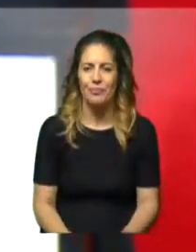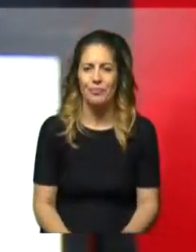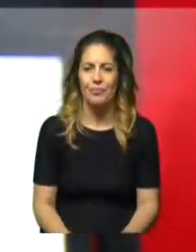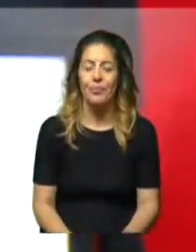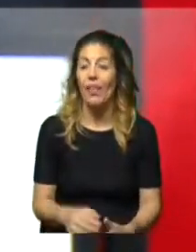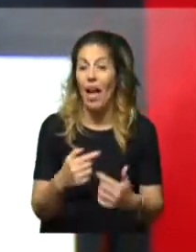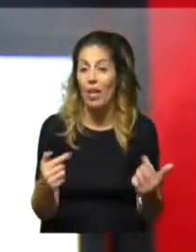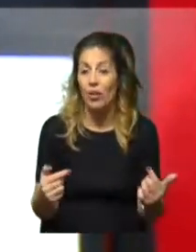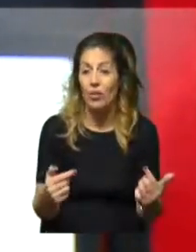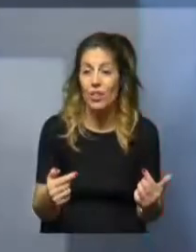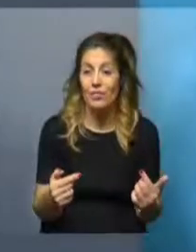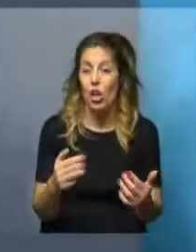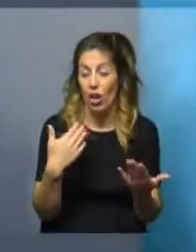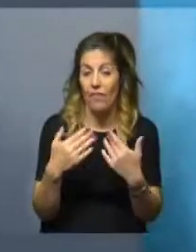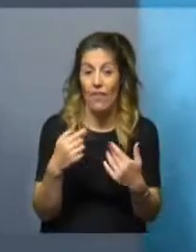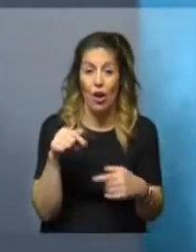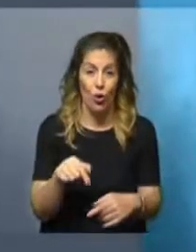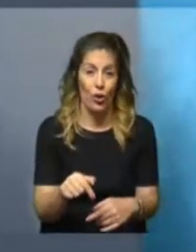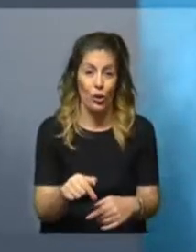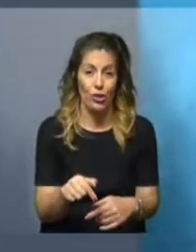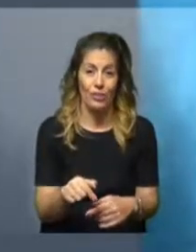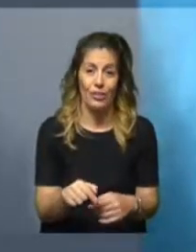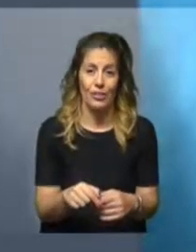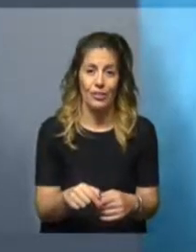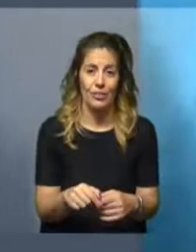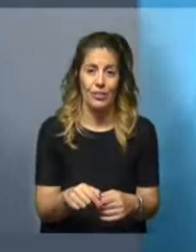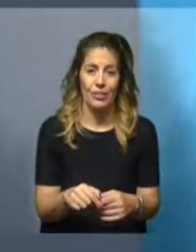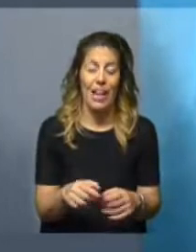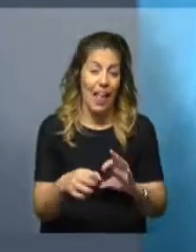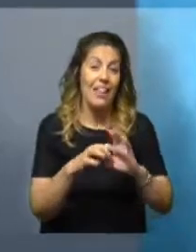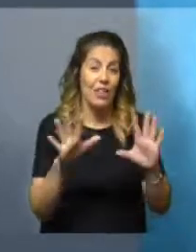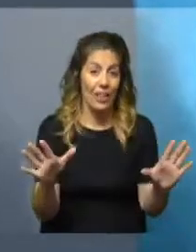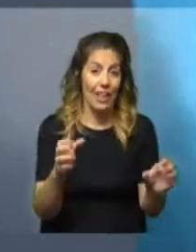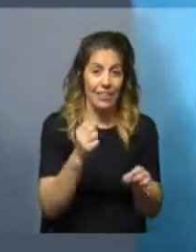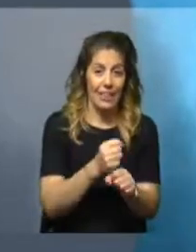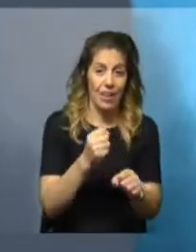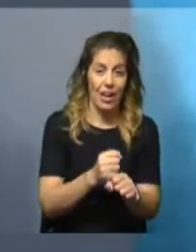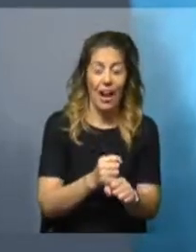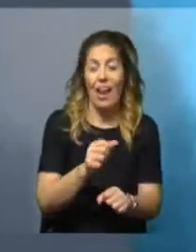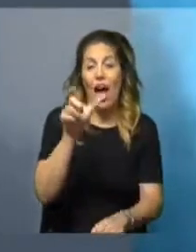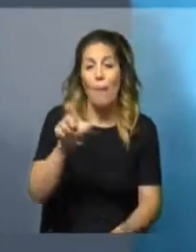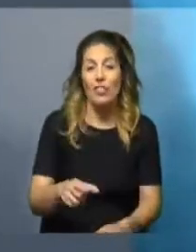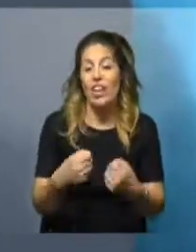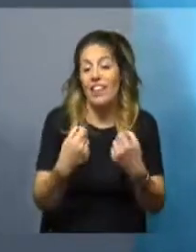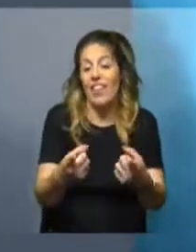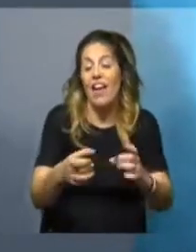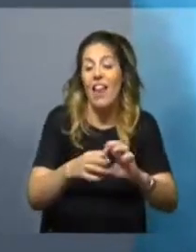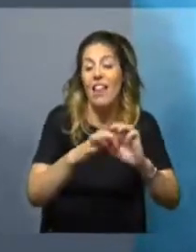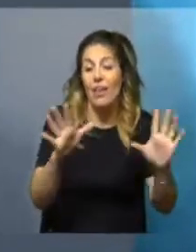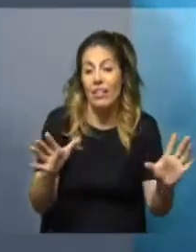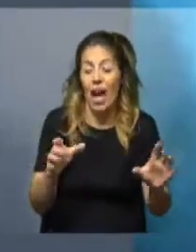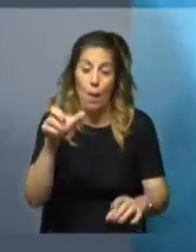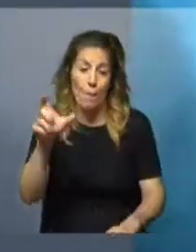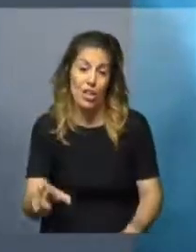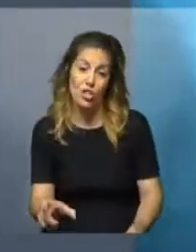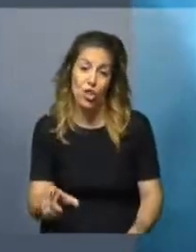un poco lo que habla hoy qué tipo este trabaja la libertad de trabajar hay personas que te dan la libertad y hay personas que